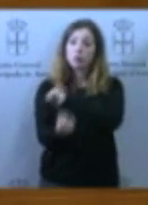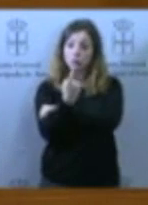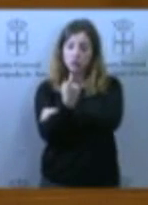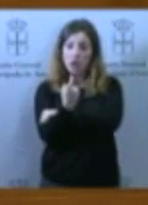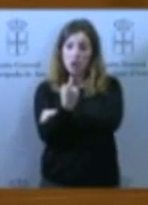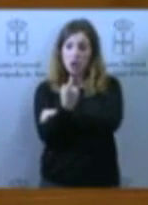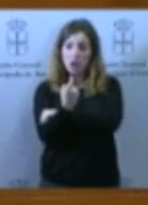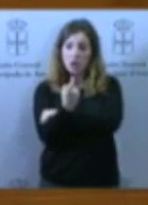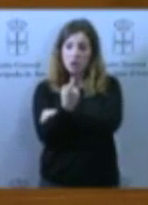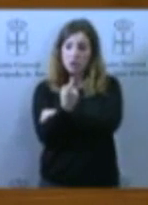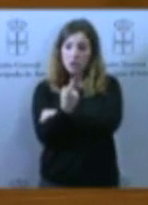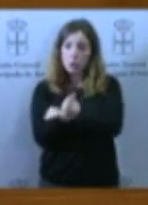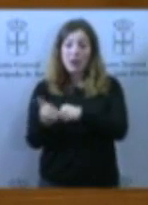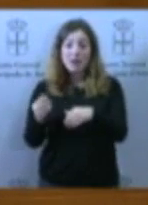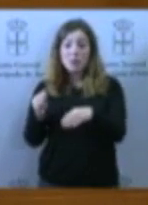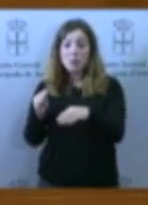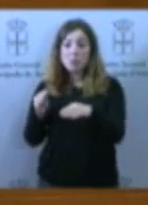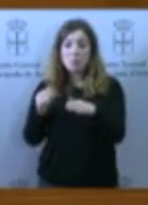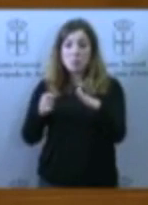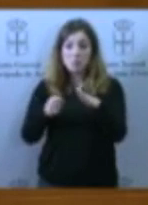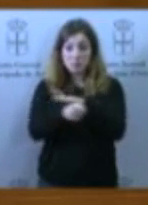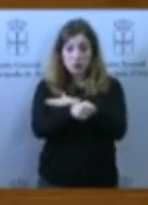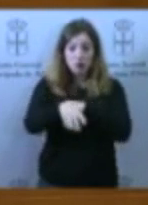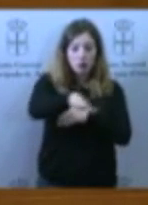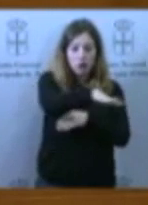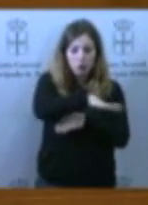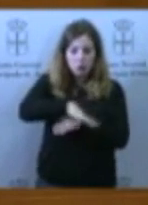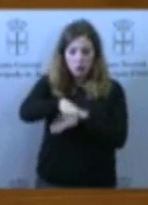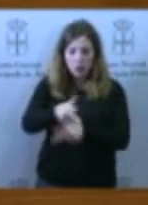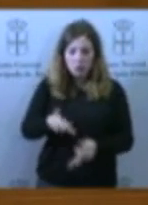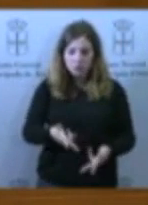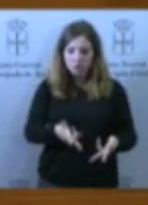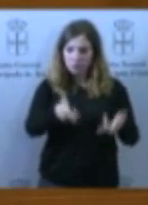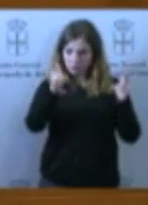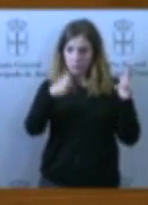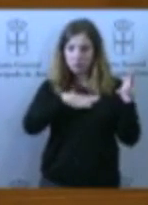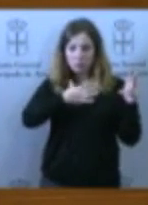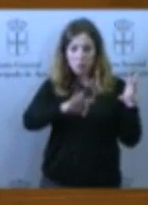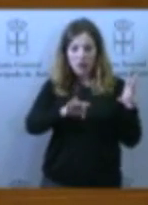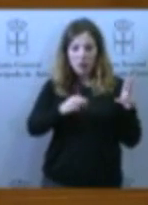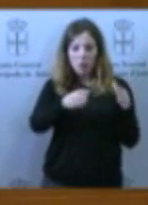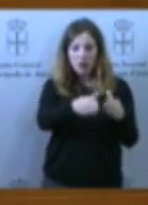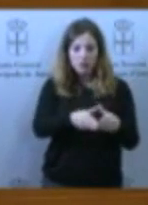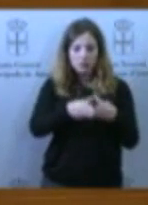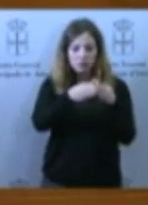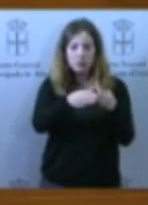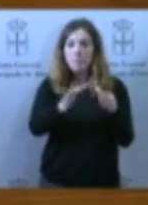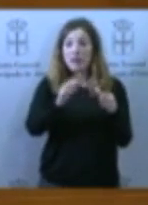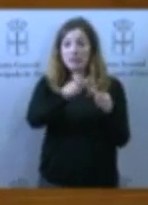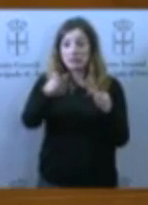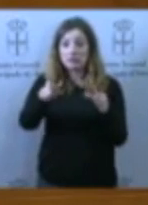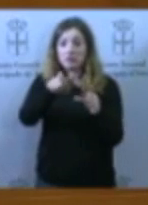invertir en una zona bien habilitada para ferries y transporte de pasajeros